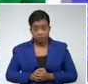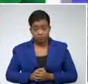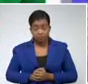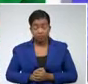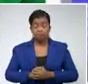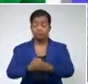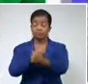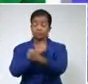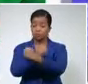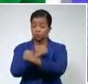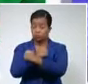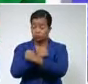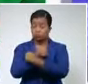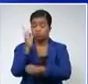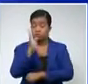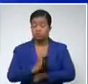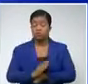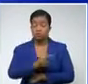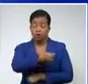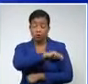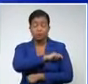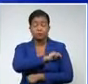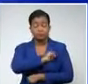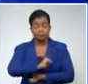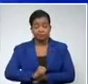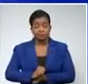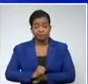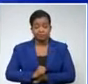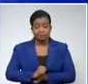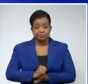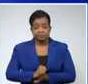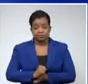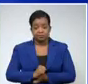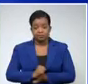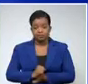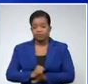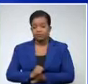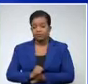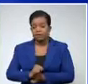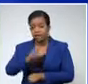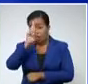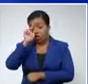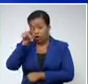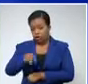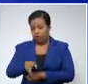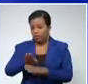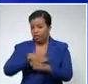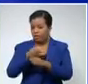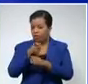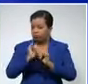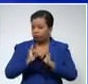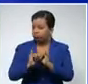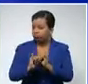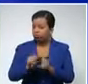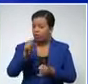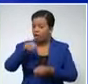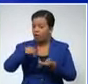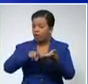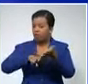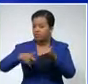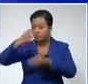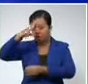corre esta población. Doctor, después de esta amplia información, yo le propongo que nos vayamos a una provincia cubana que